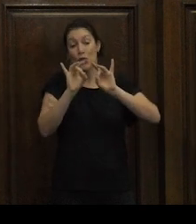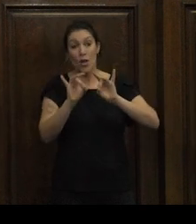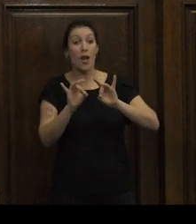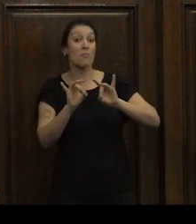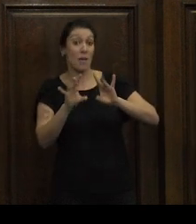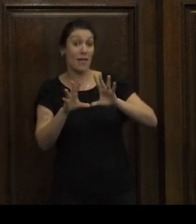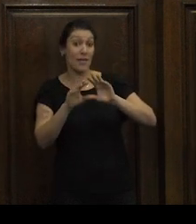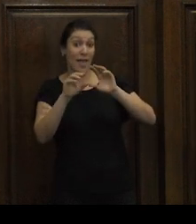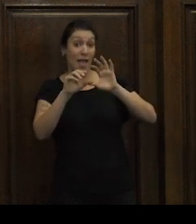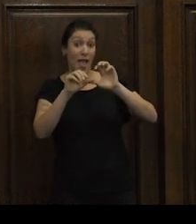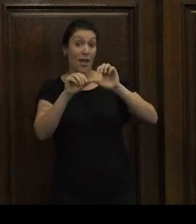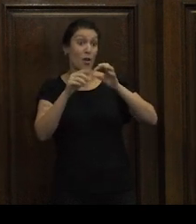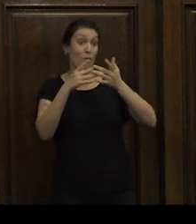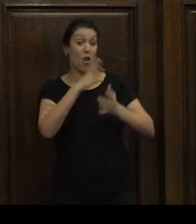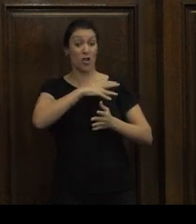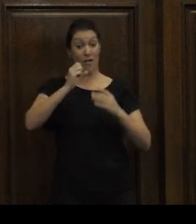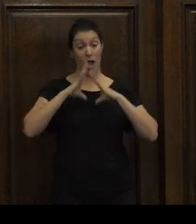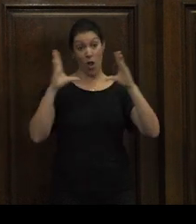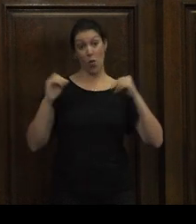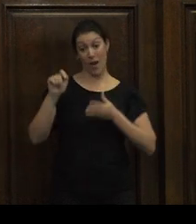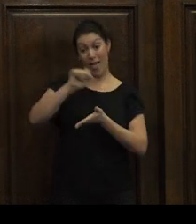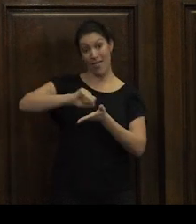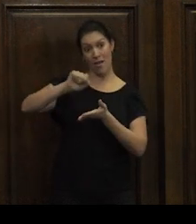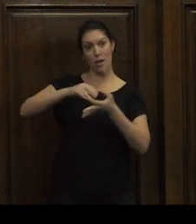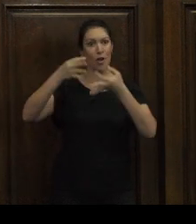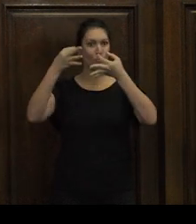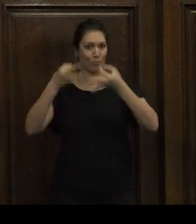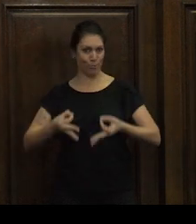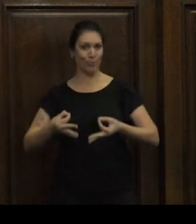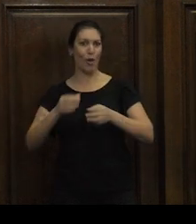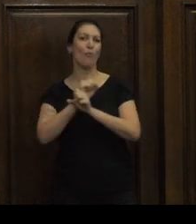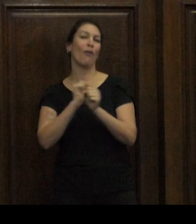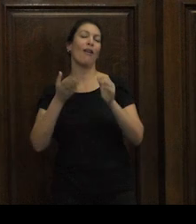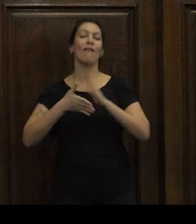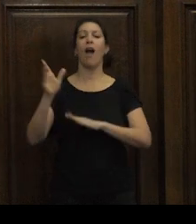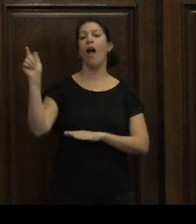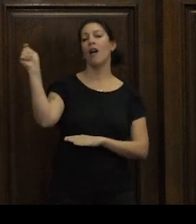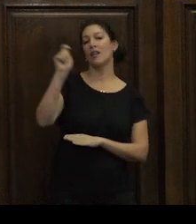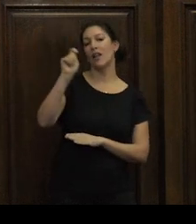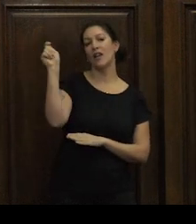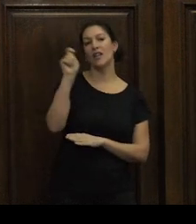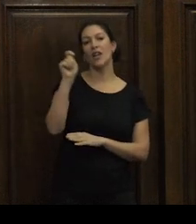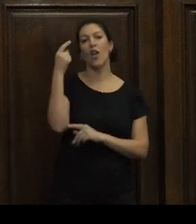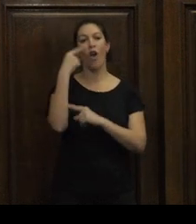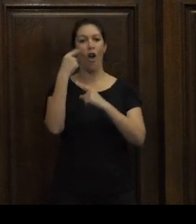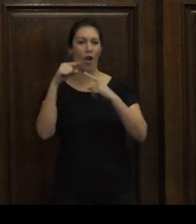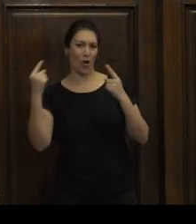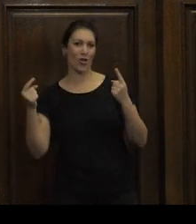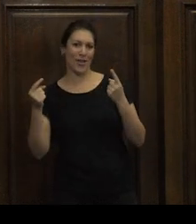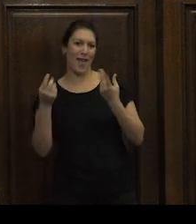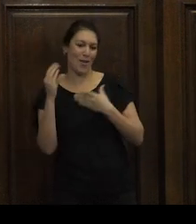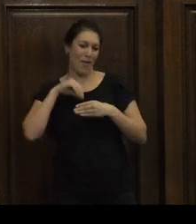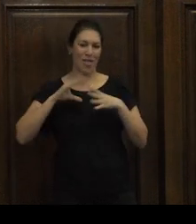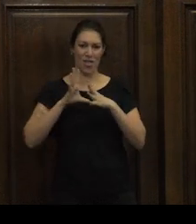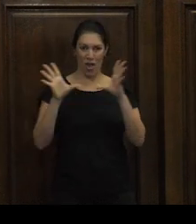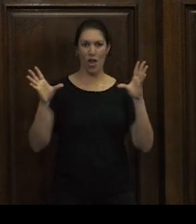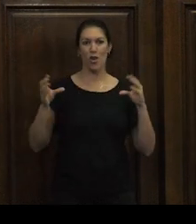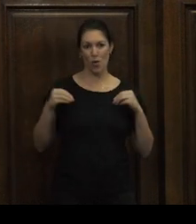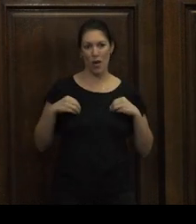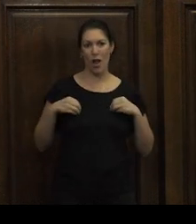si los hizo y si los hizo bien hechos, podría disfrutar legítimamente del recreo o de las convenientes y casi siempre